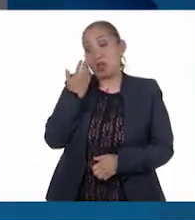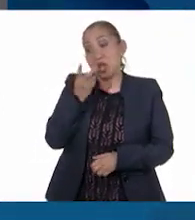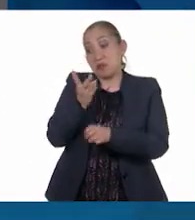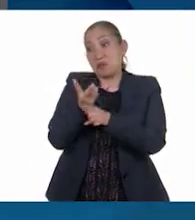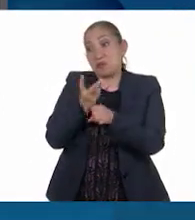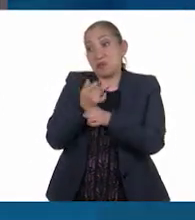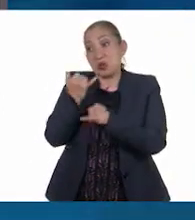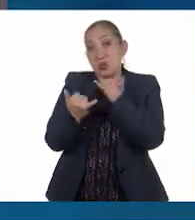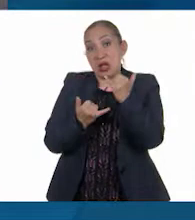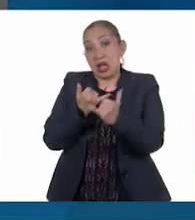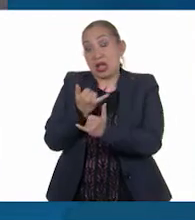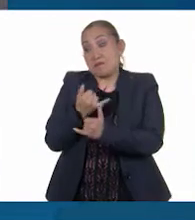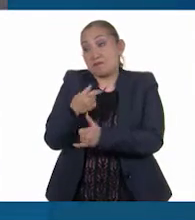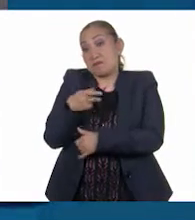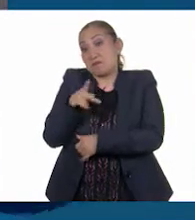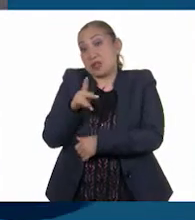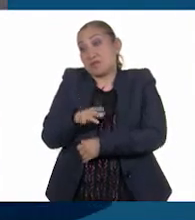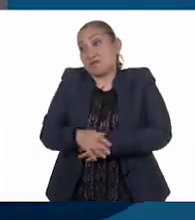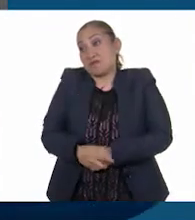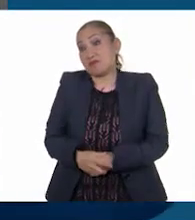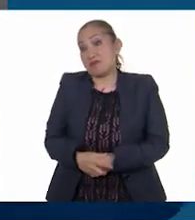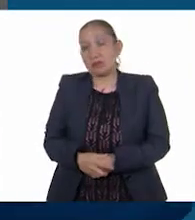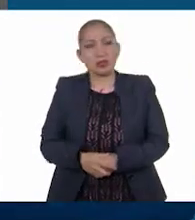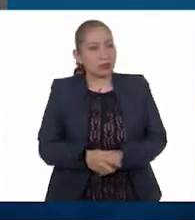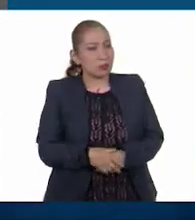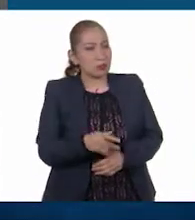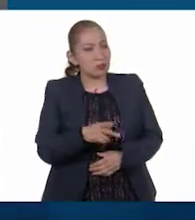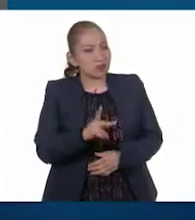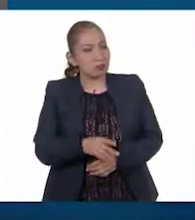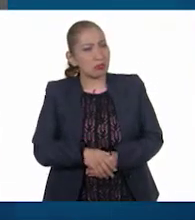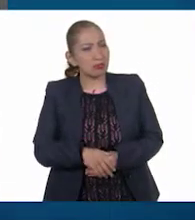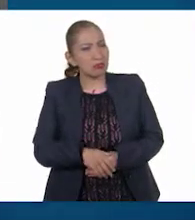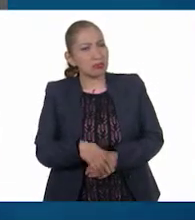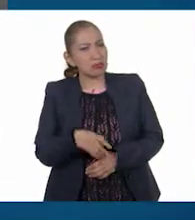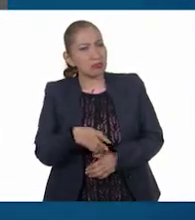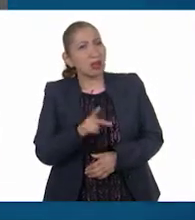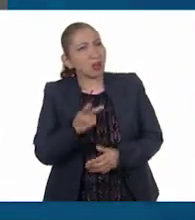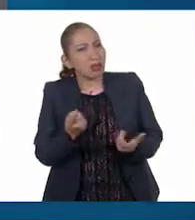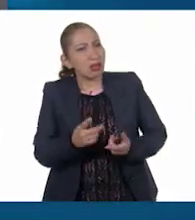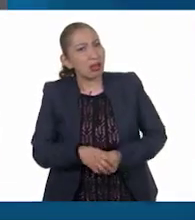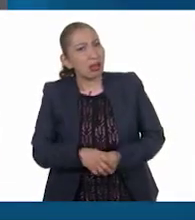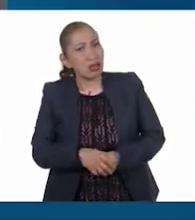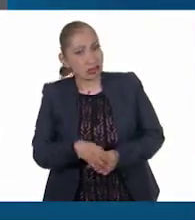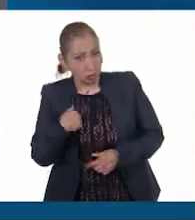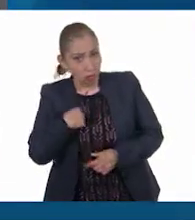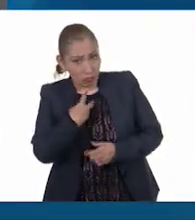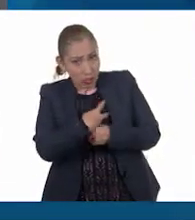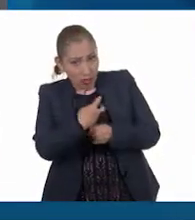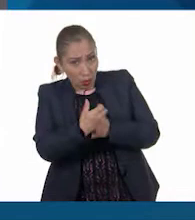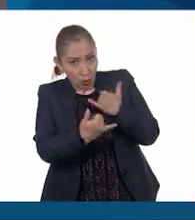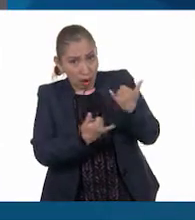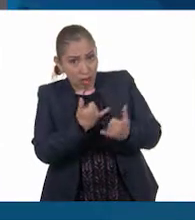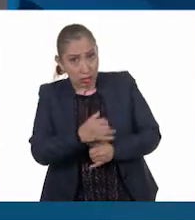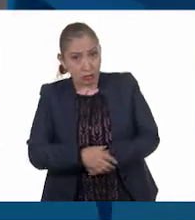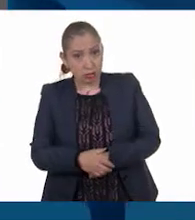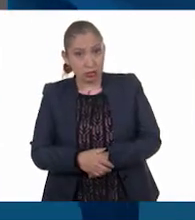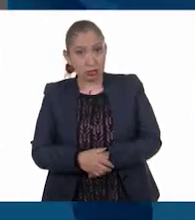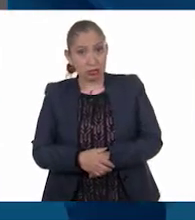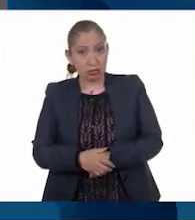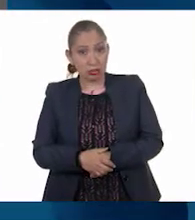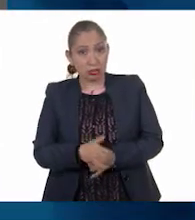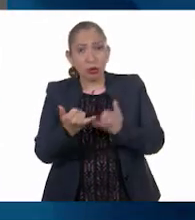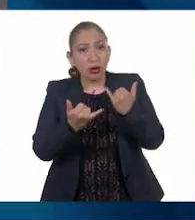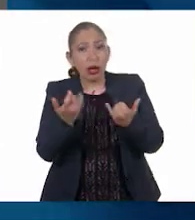a jugar, pero... ¿Pero? ¿Pero qué? ¿Me estás invitando a jugar? ¿Qué